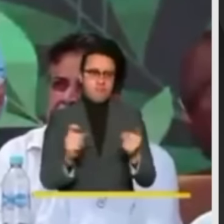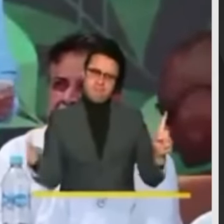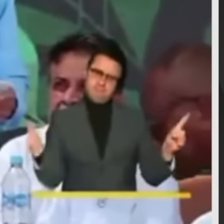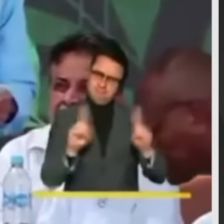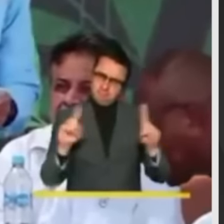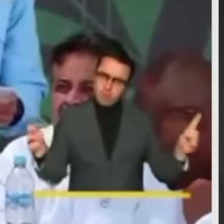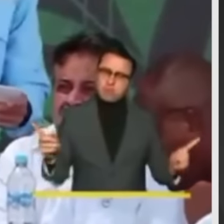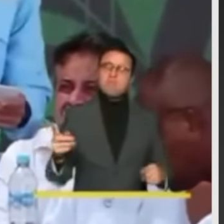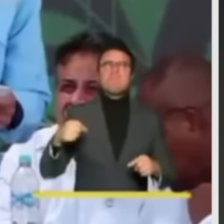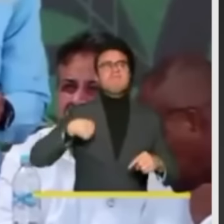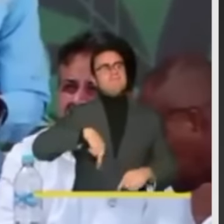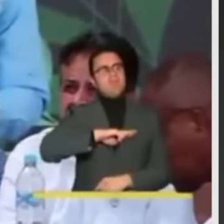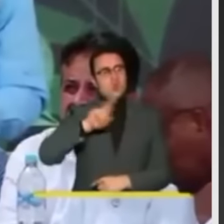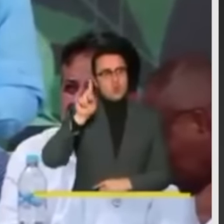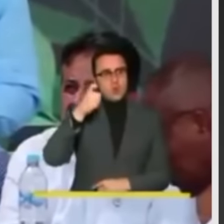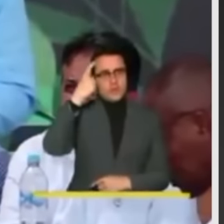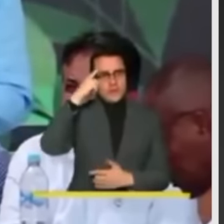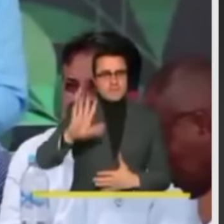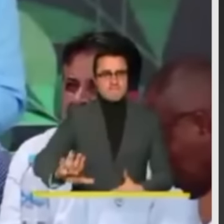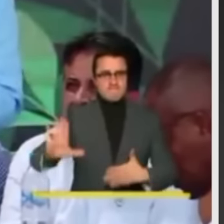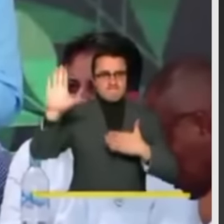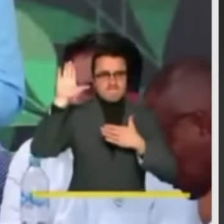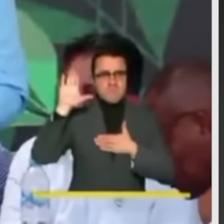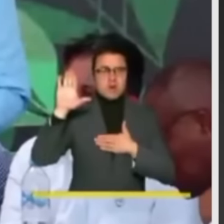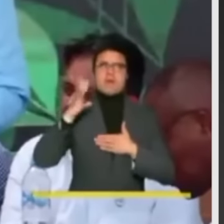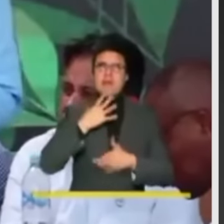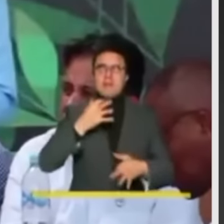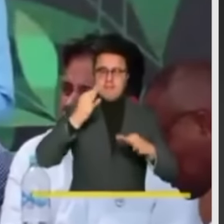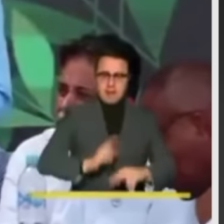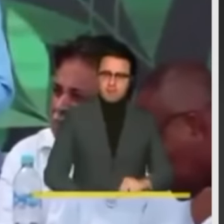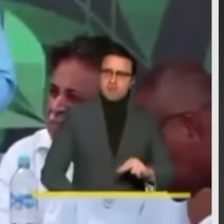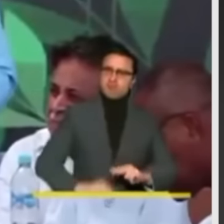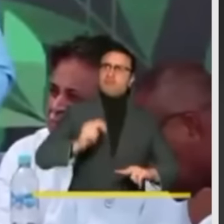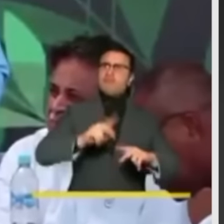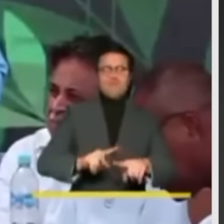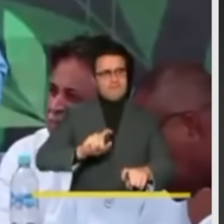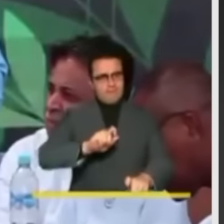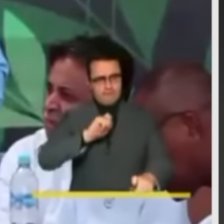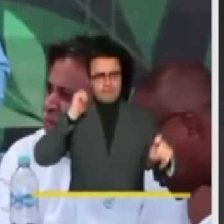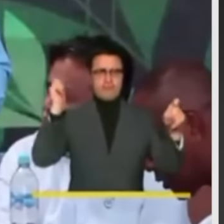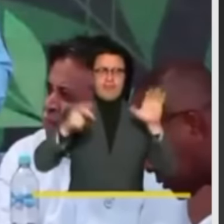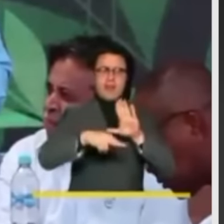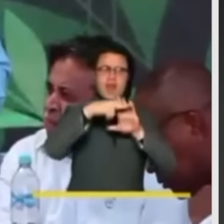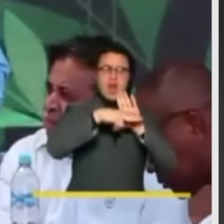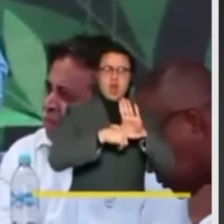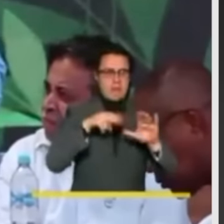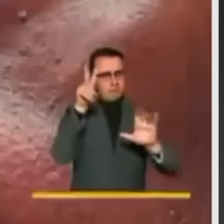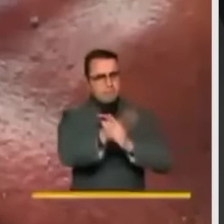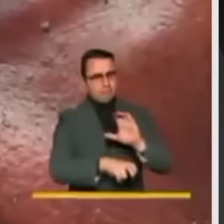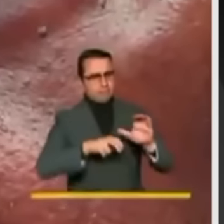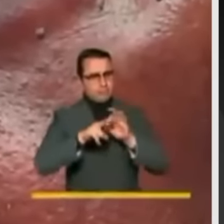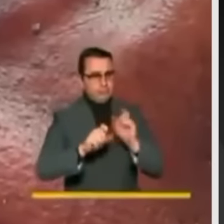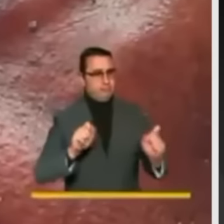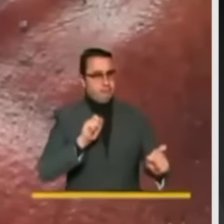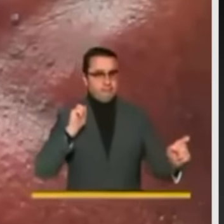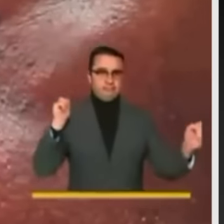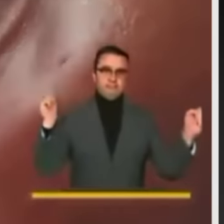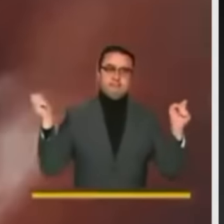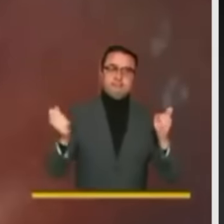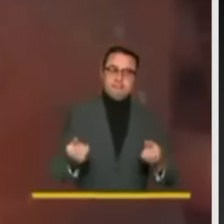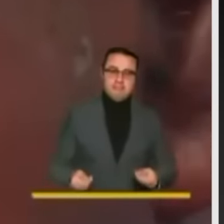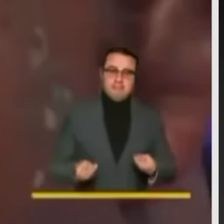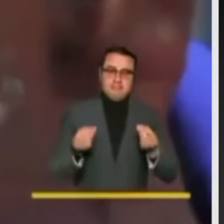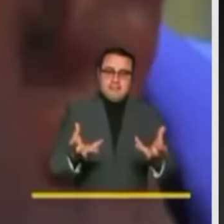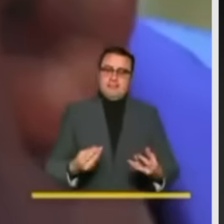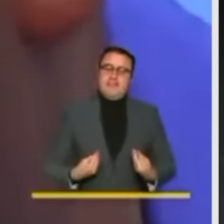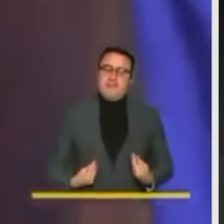tiene el compromiso de construir y transformar la política minera para hacerla una minería para la